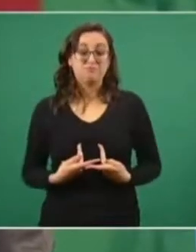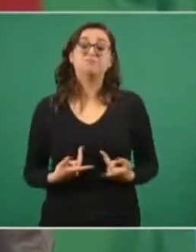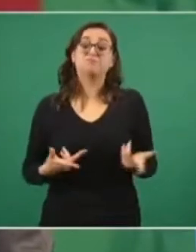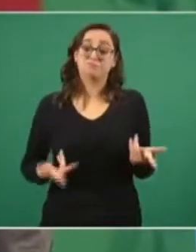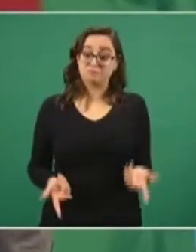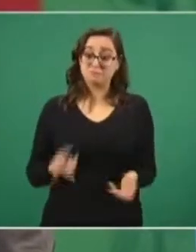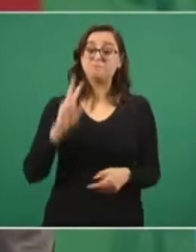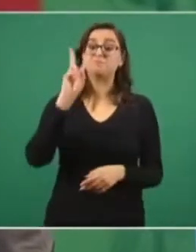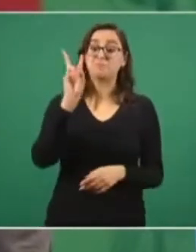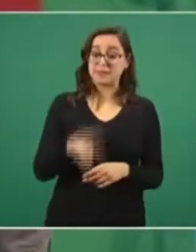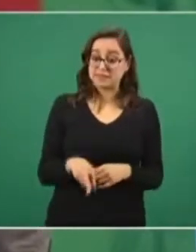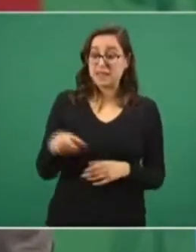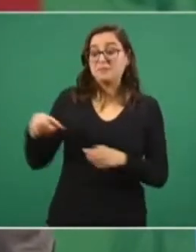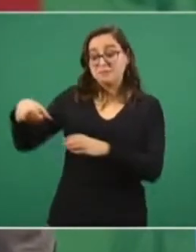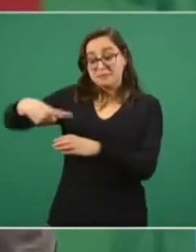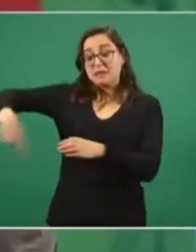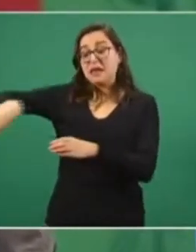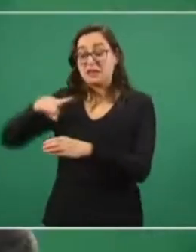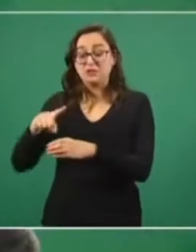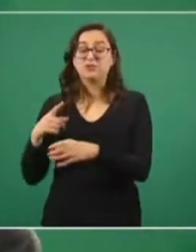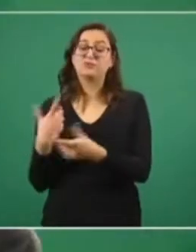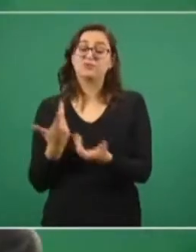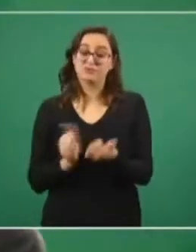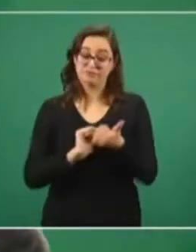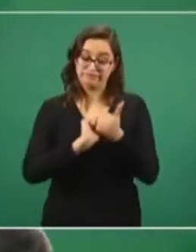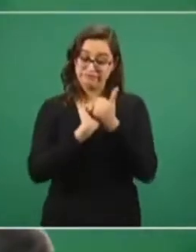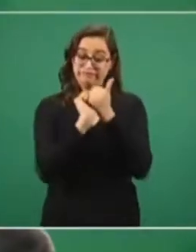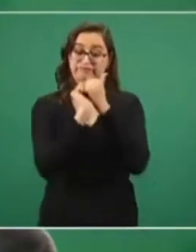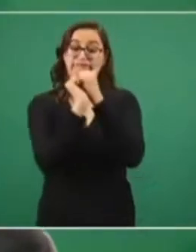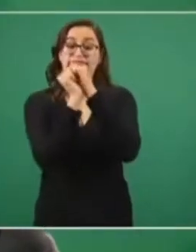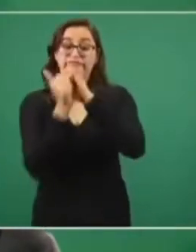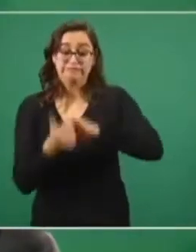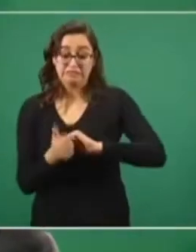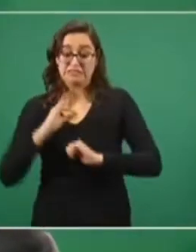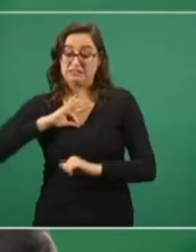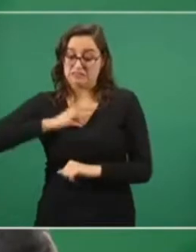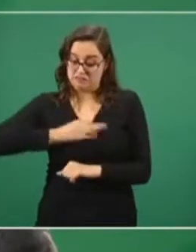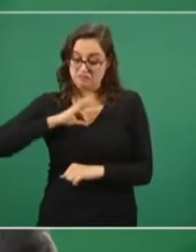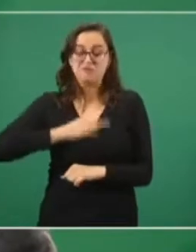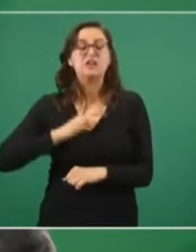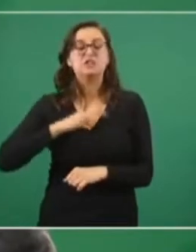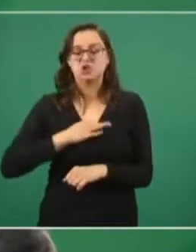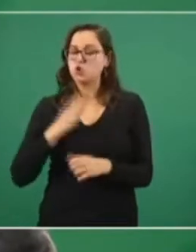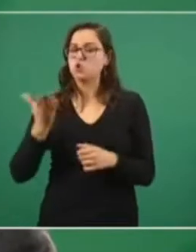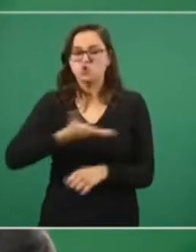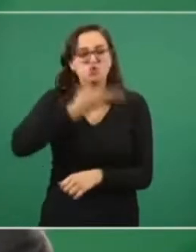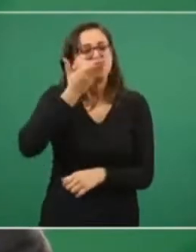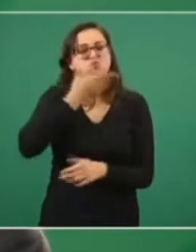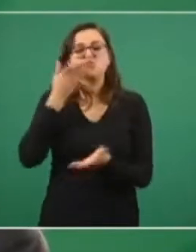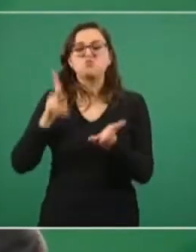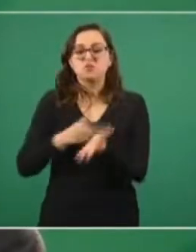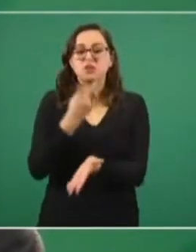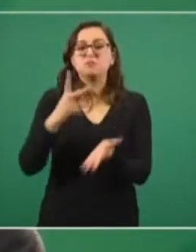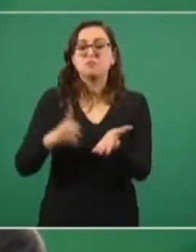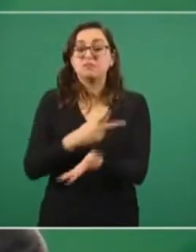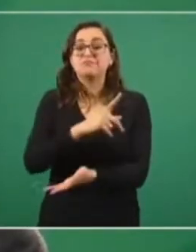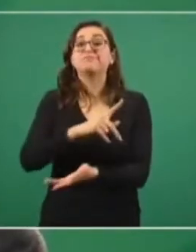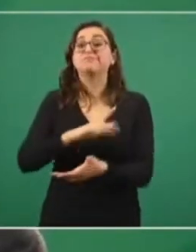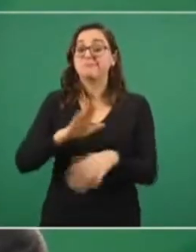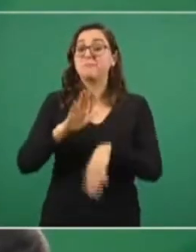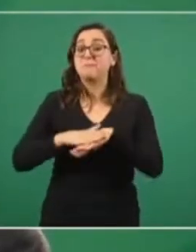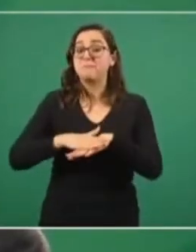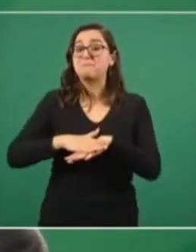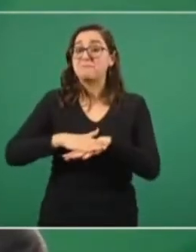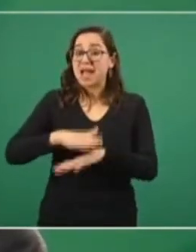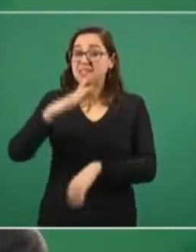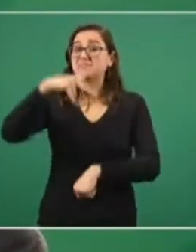son más propensas a padecer infecciones y cuando padecen infecciones son más propensas a complicarse. Tienen